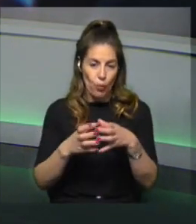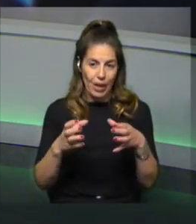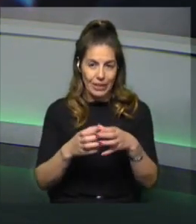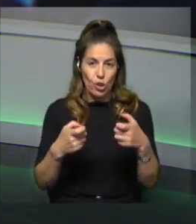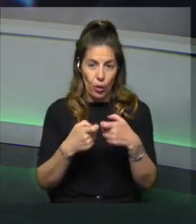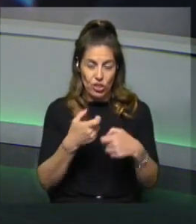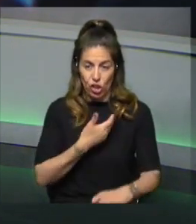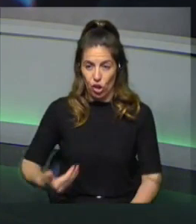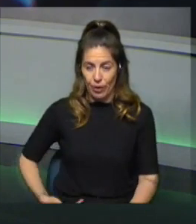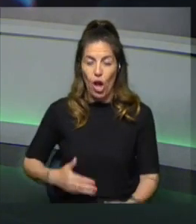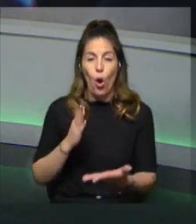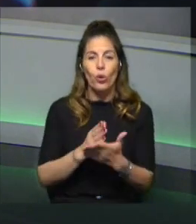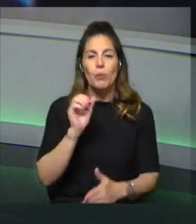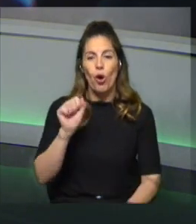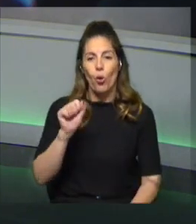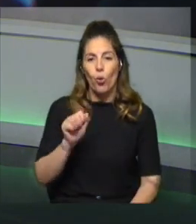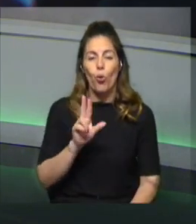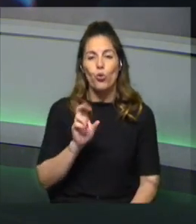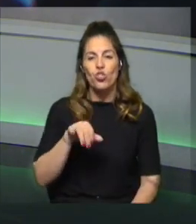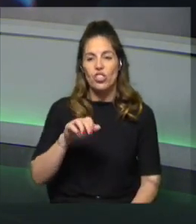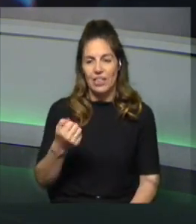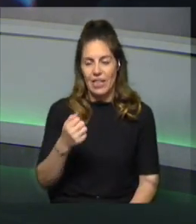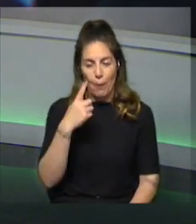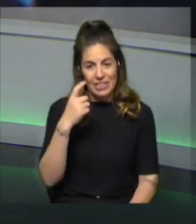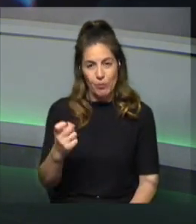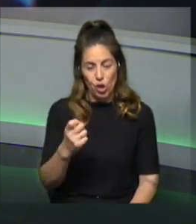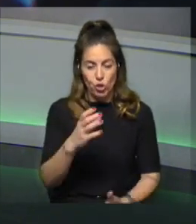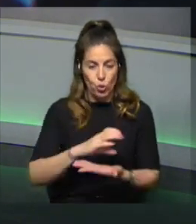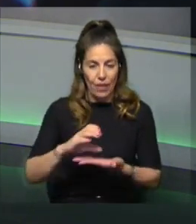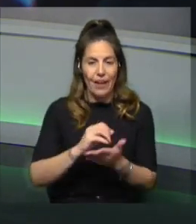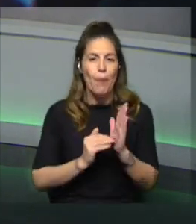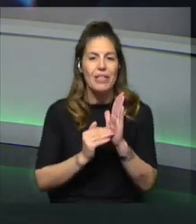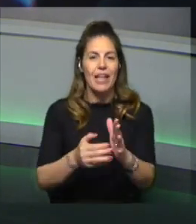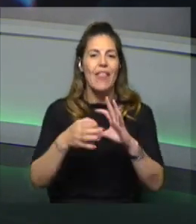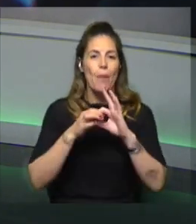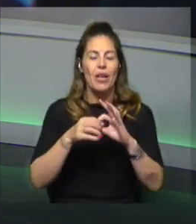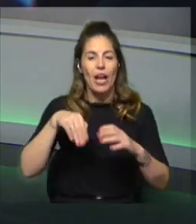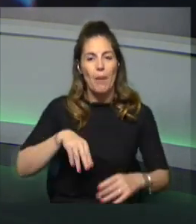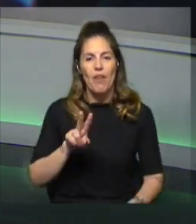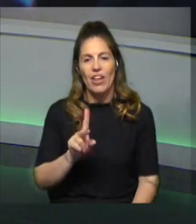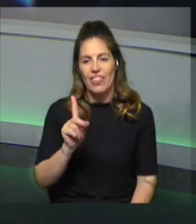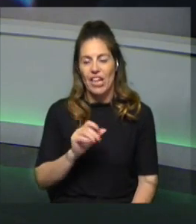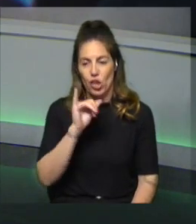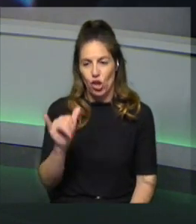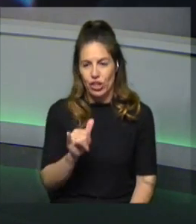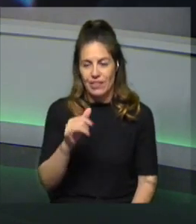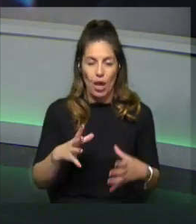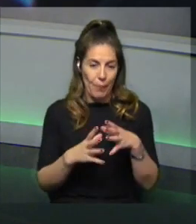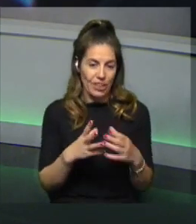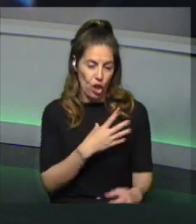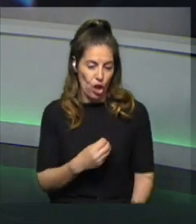gobierno, según el último sondeo de la Usina de Percepción Ciudadana presentada este miércoles en MBD Noticias. El Partido Nacional marca